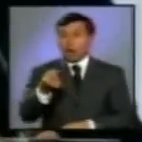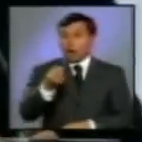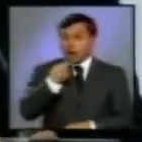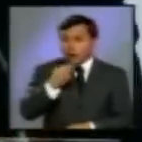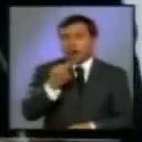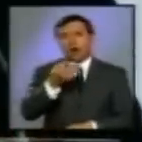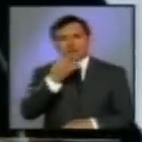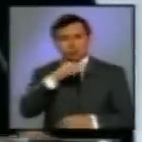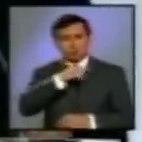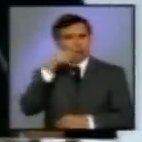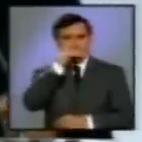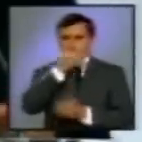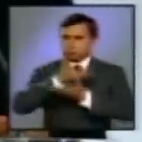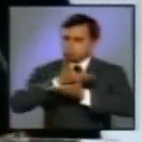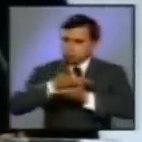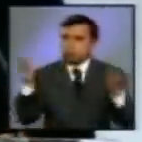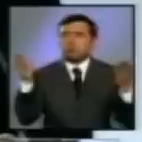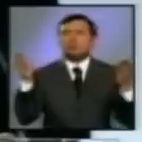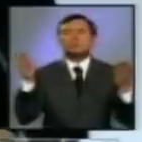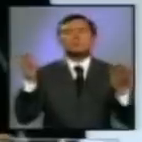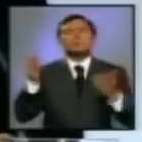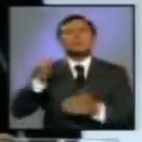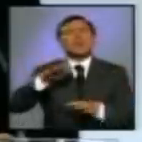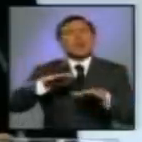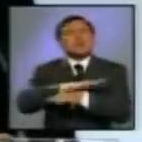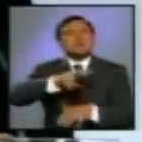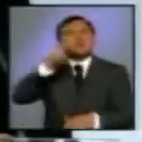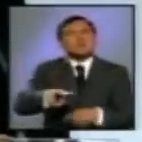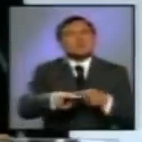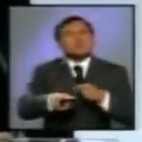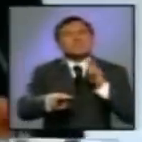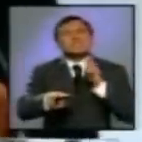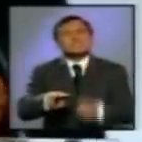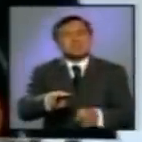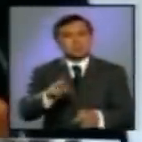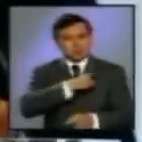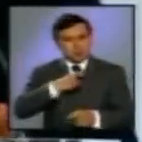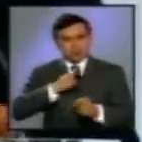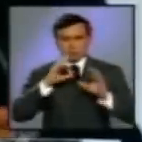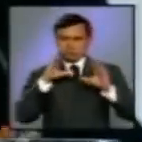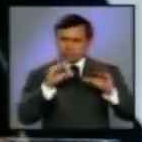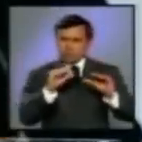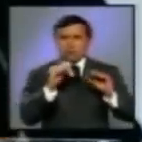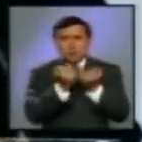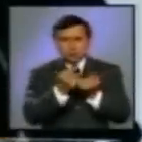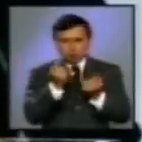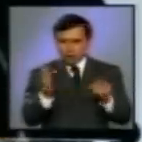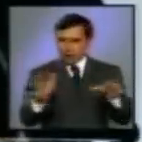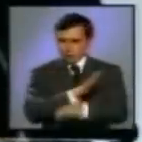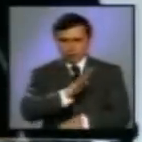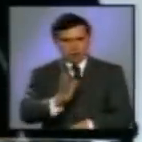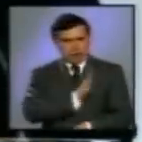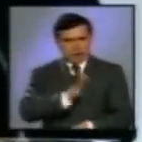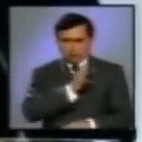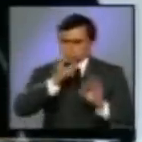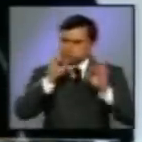Cambio verdadero es mejorar la calidad de la enseñanza, es becas para estudiantes de